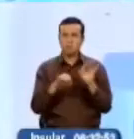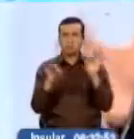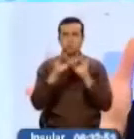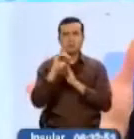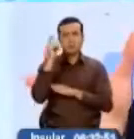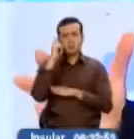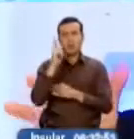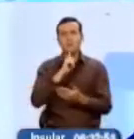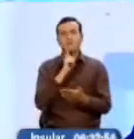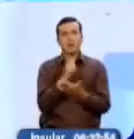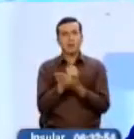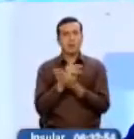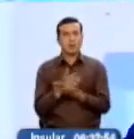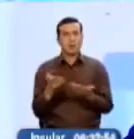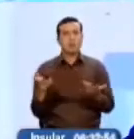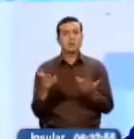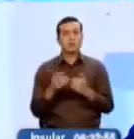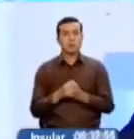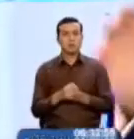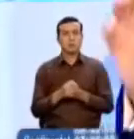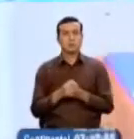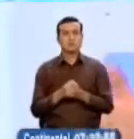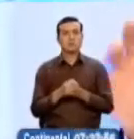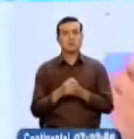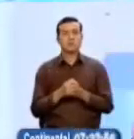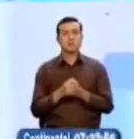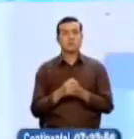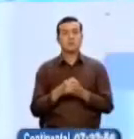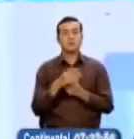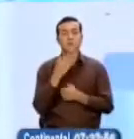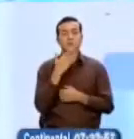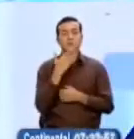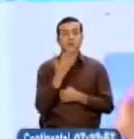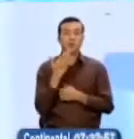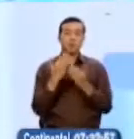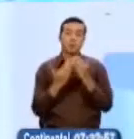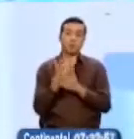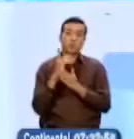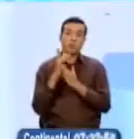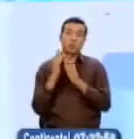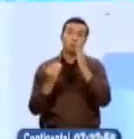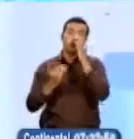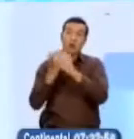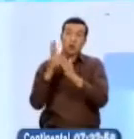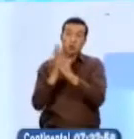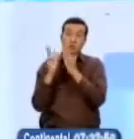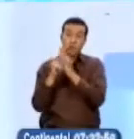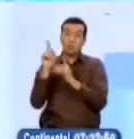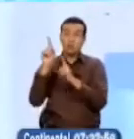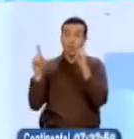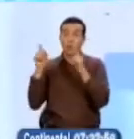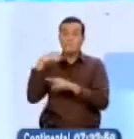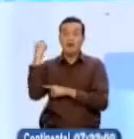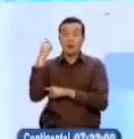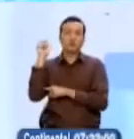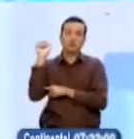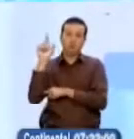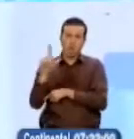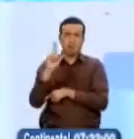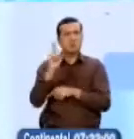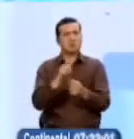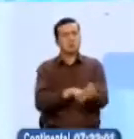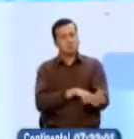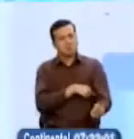que buscar también esta cuestión tal vez en las novedades tenemos libros caros pero en lo que es la tradición